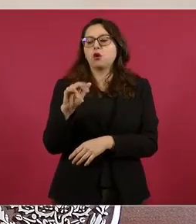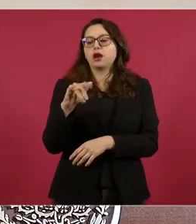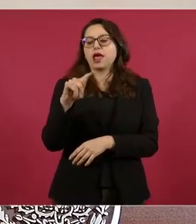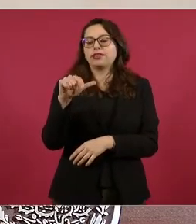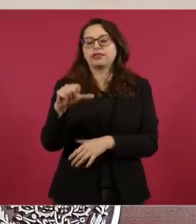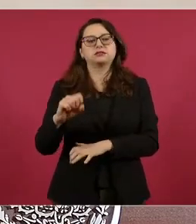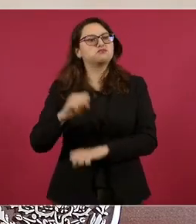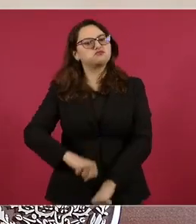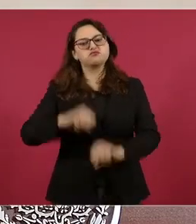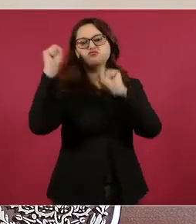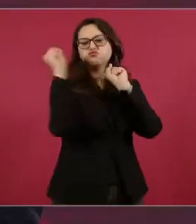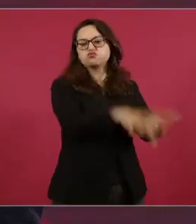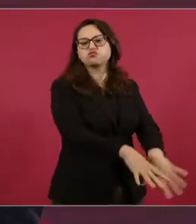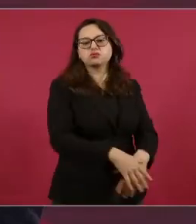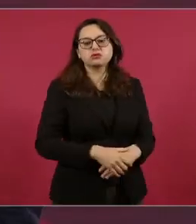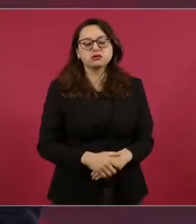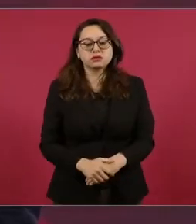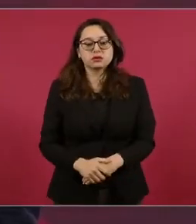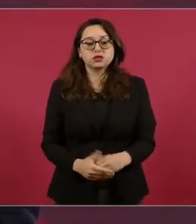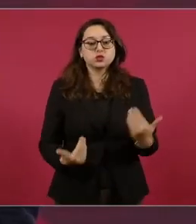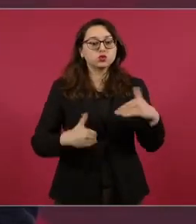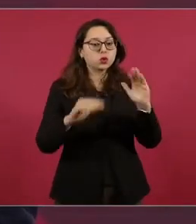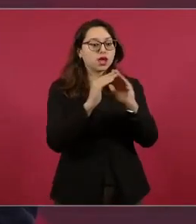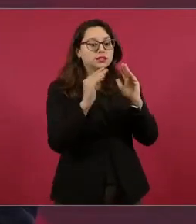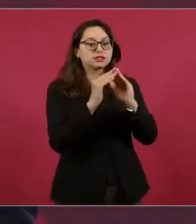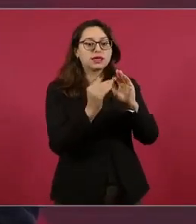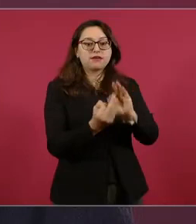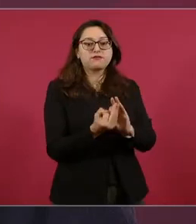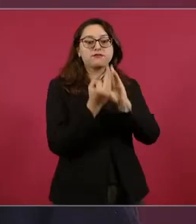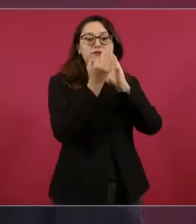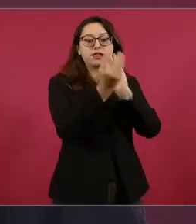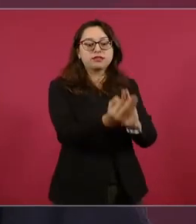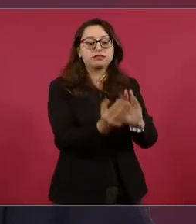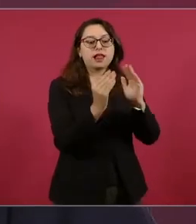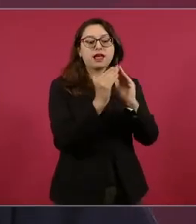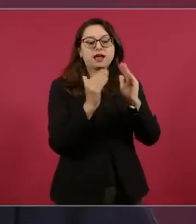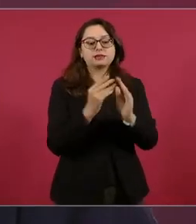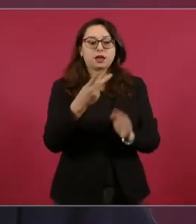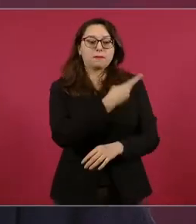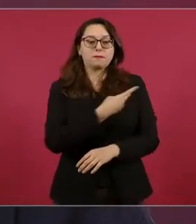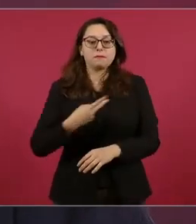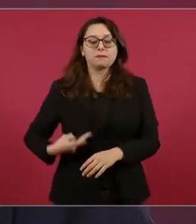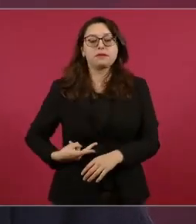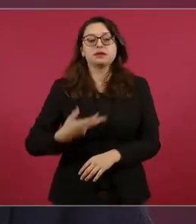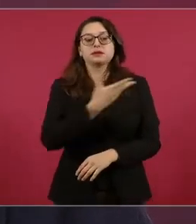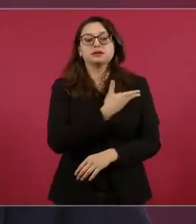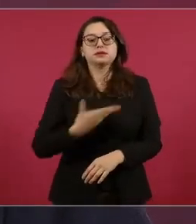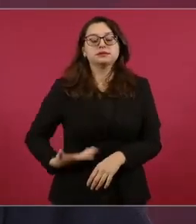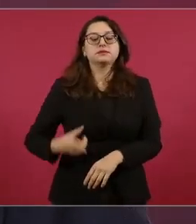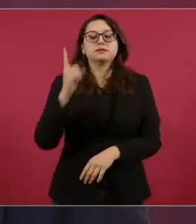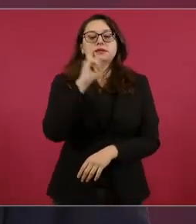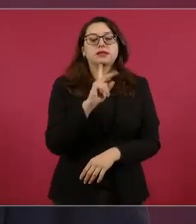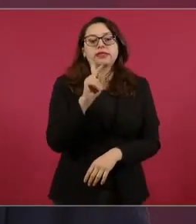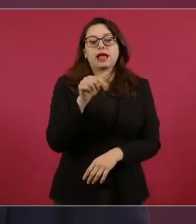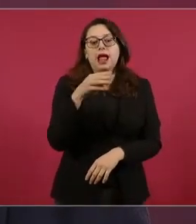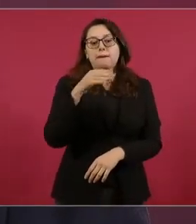Sí en frente de la casa de la vicepresidenta de Estados Unidos camala